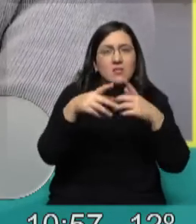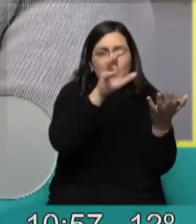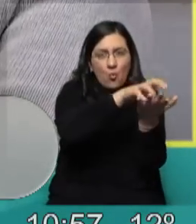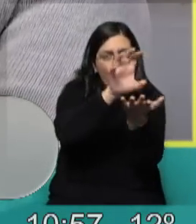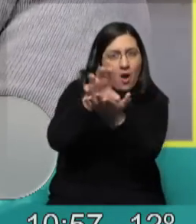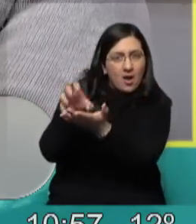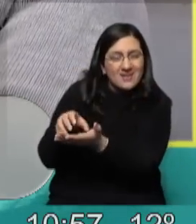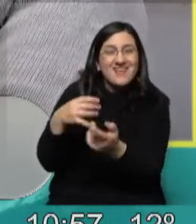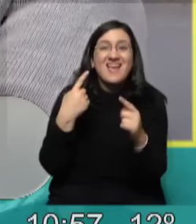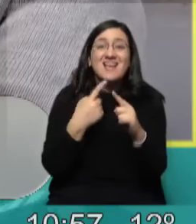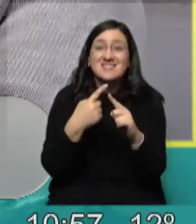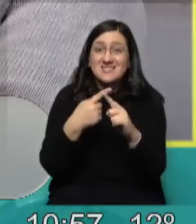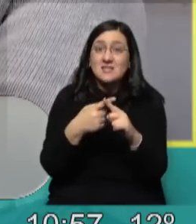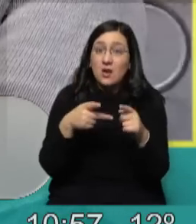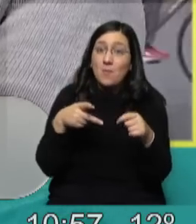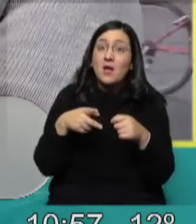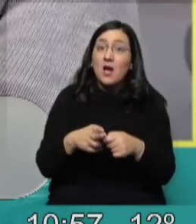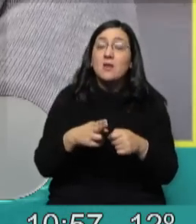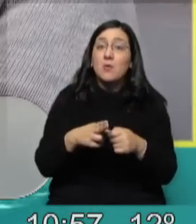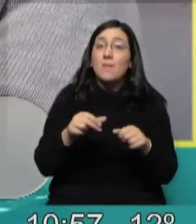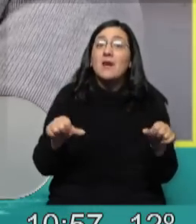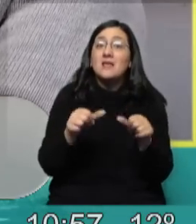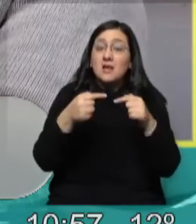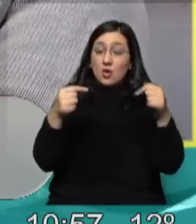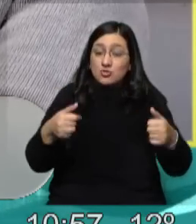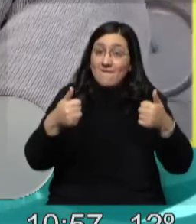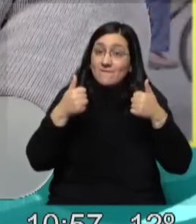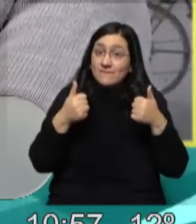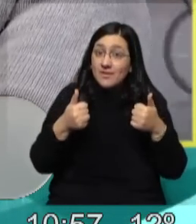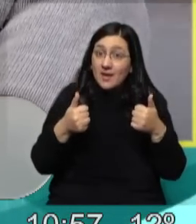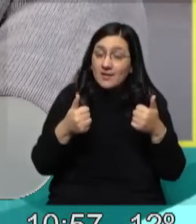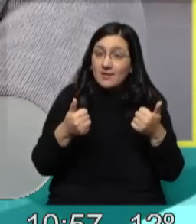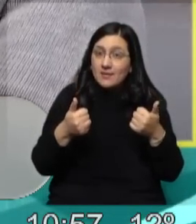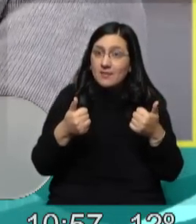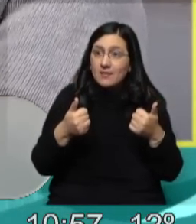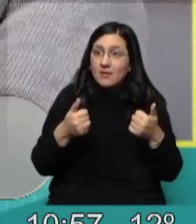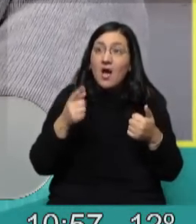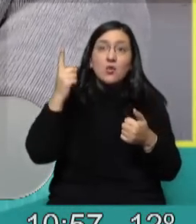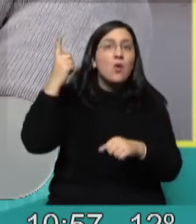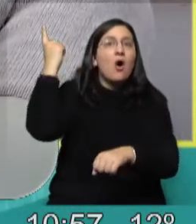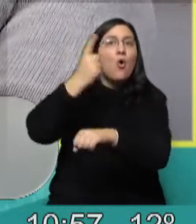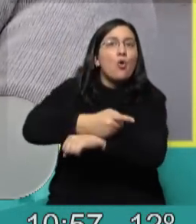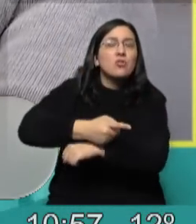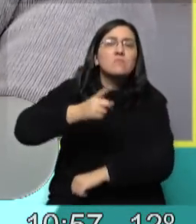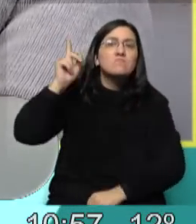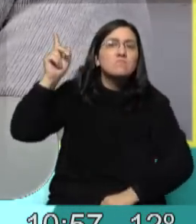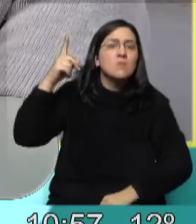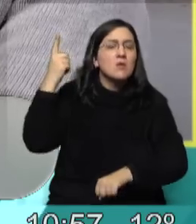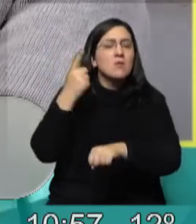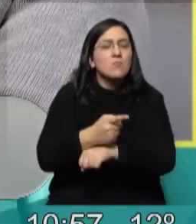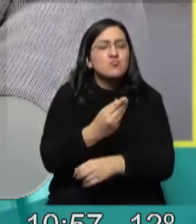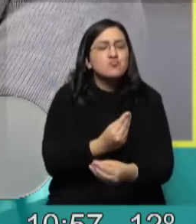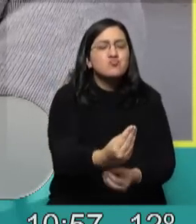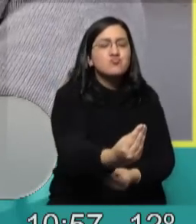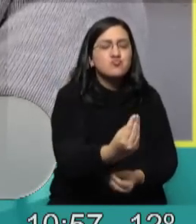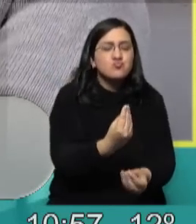que existiendo los mecanismos para hacer las cosas bien, viene de arriba una orden en la cual